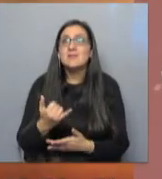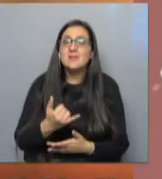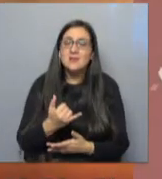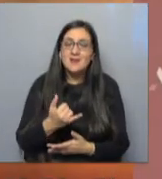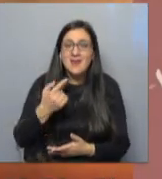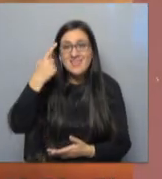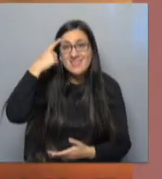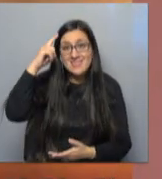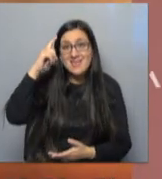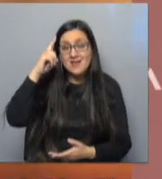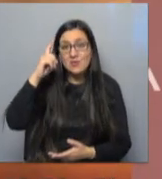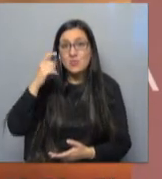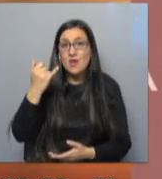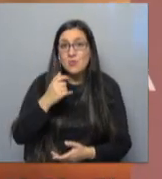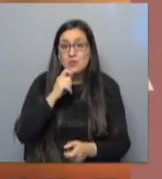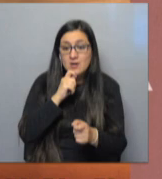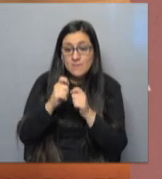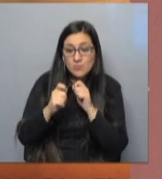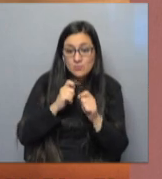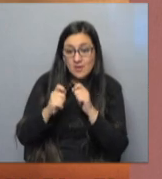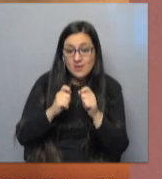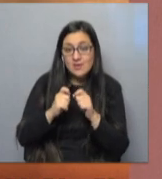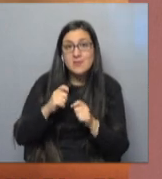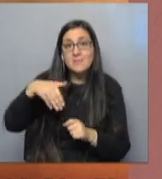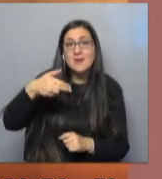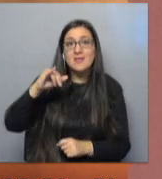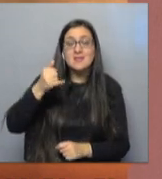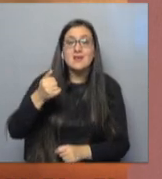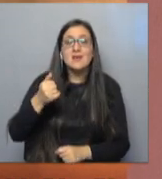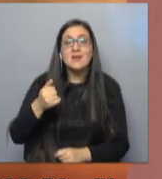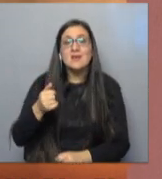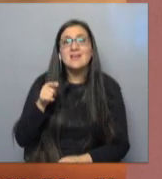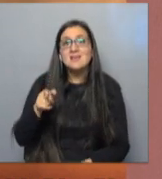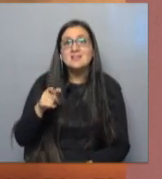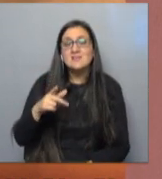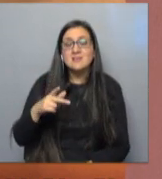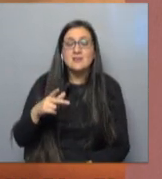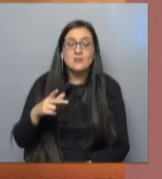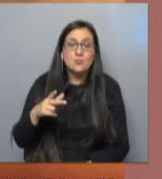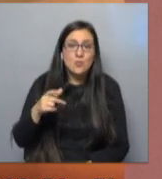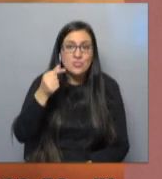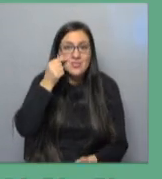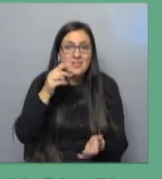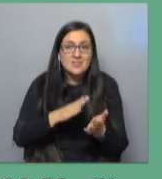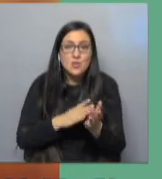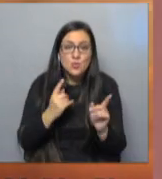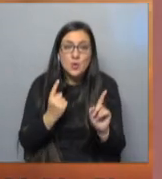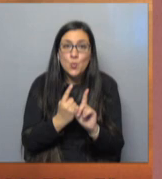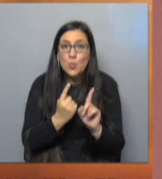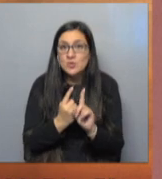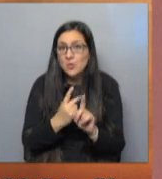reportajes de maría este de que está convocado un espacio de intimidad que va a ser testigo de un encuentro íntimo entre ella y el